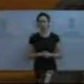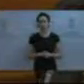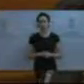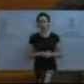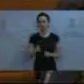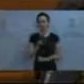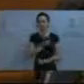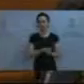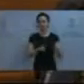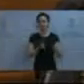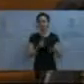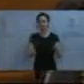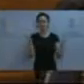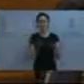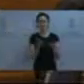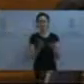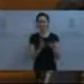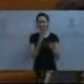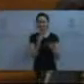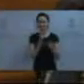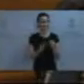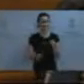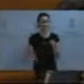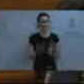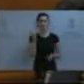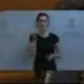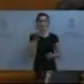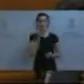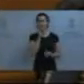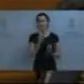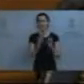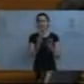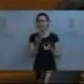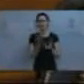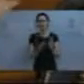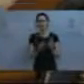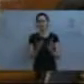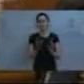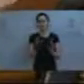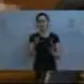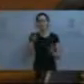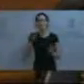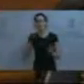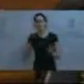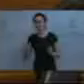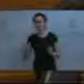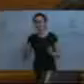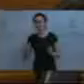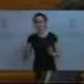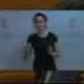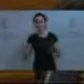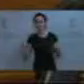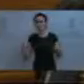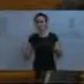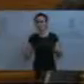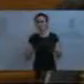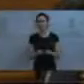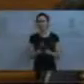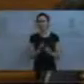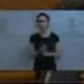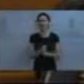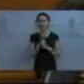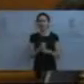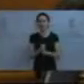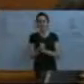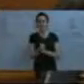en urgencias, no tenga aún una ambulancia de soporte vital básica, como por ejemplo la tiene Piloña, con menos incidencias